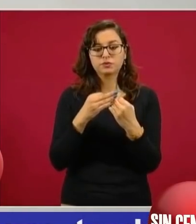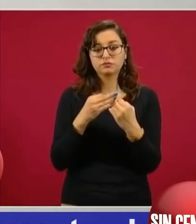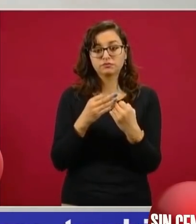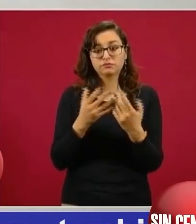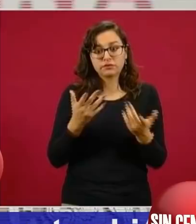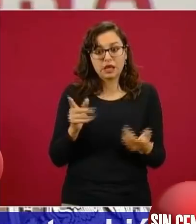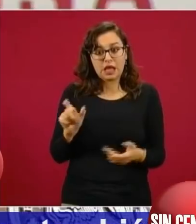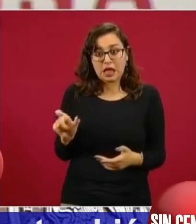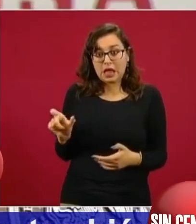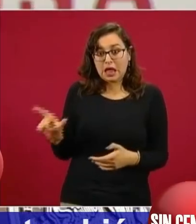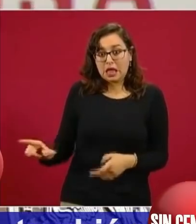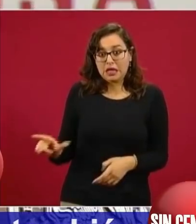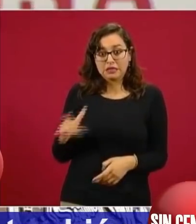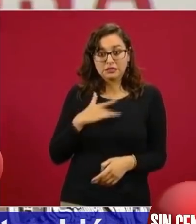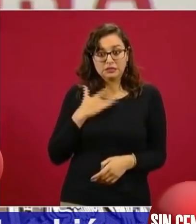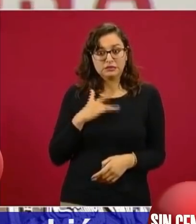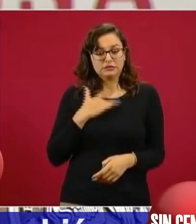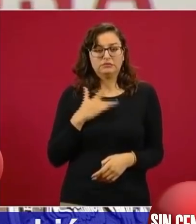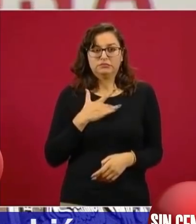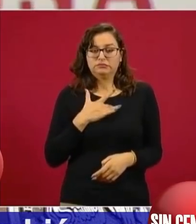y a él